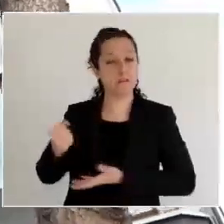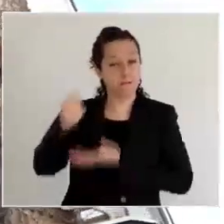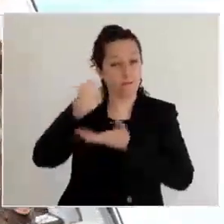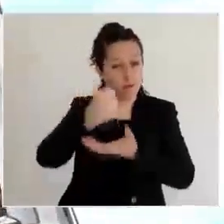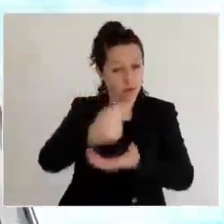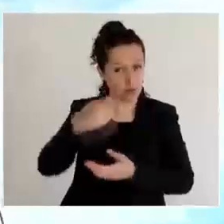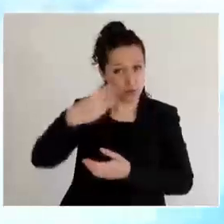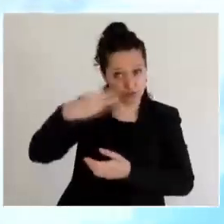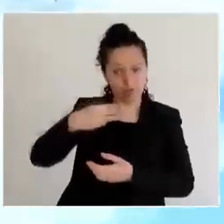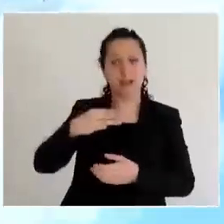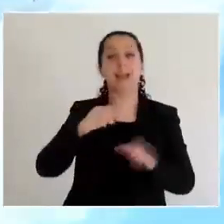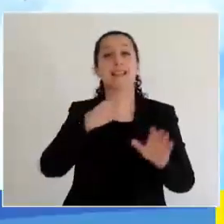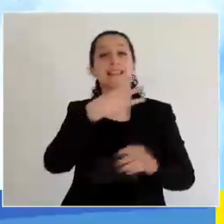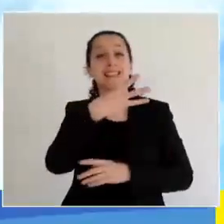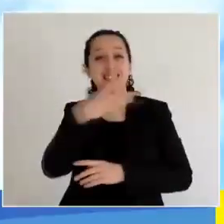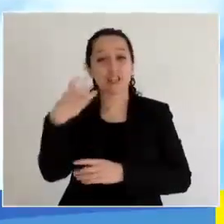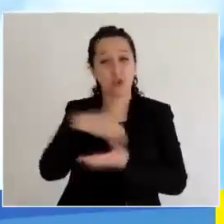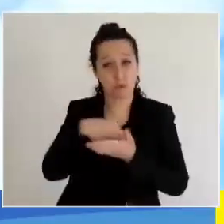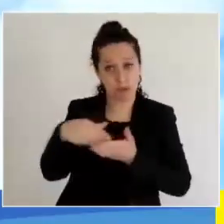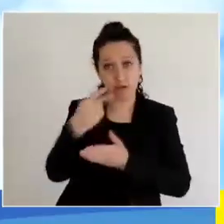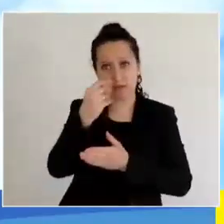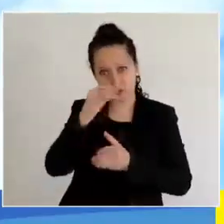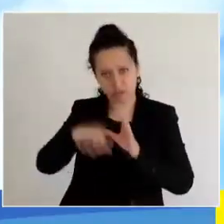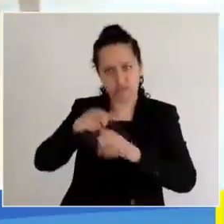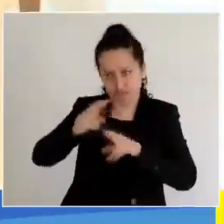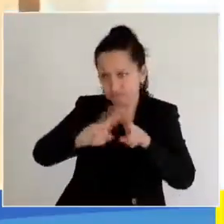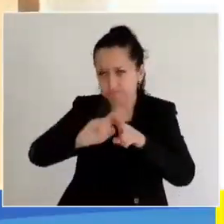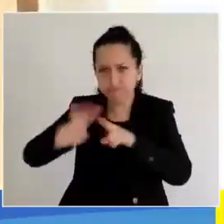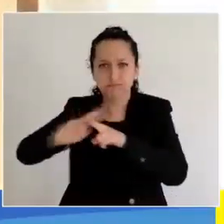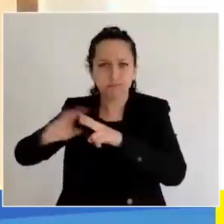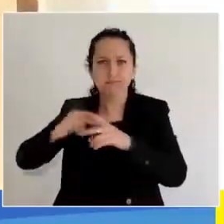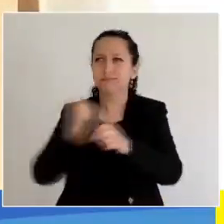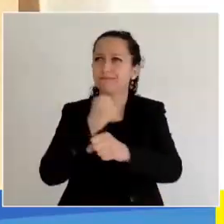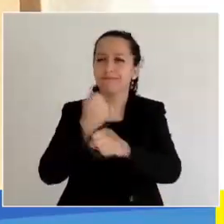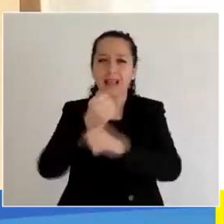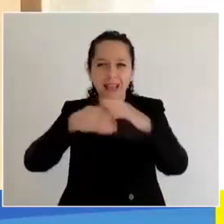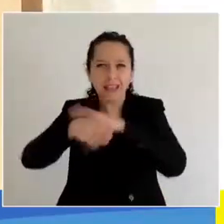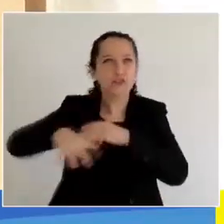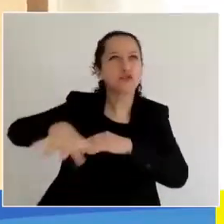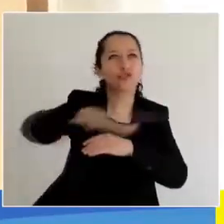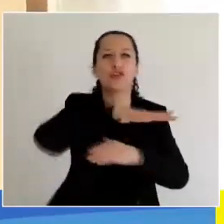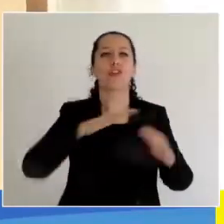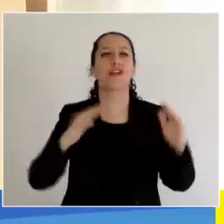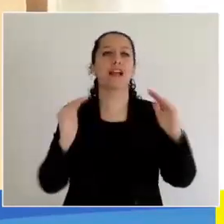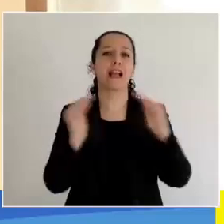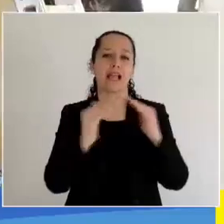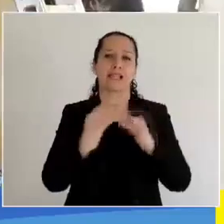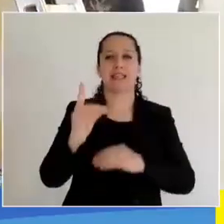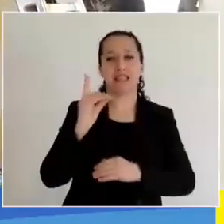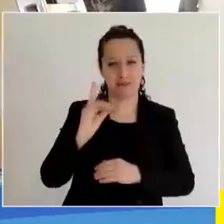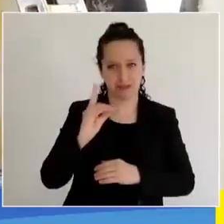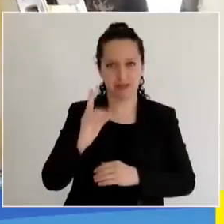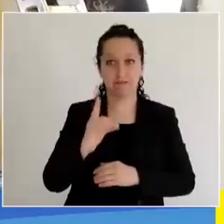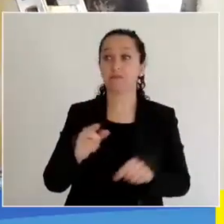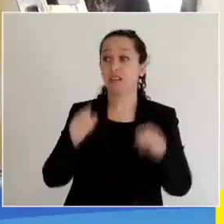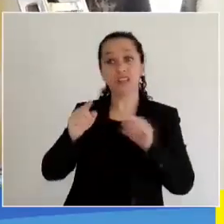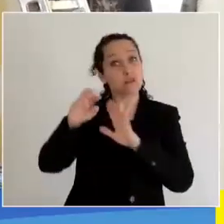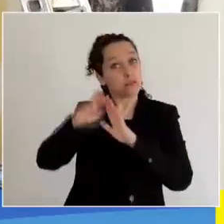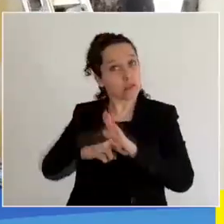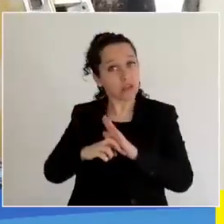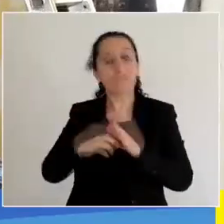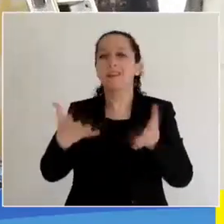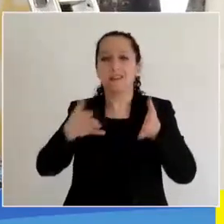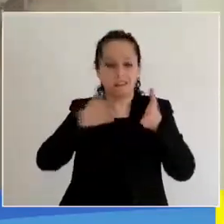Con una inversión municipal superior a los 300 millones de pesos, se encuentra en plena ejecución la reparación integral de la Casa de la Discapacidad. Este